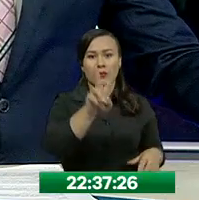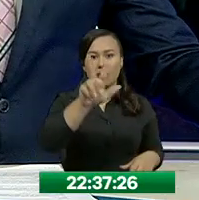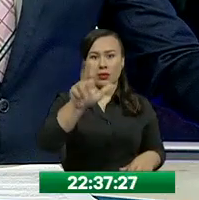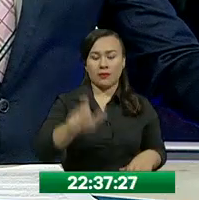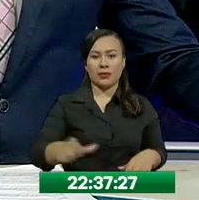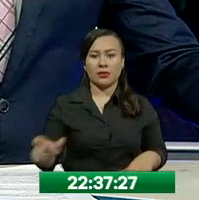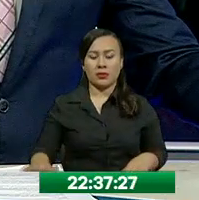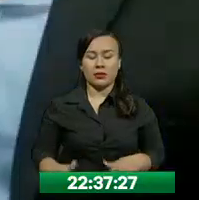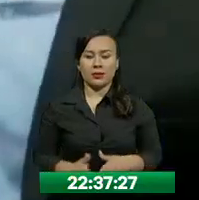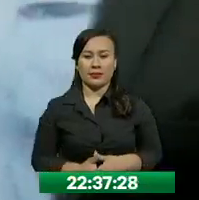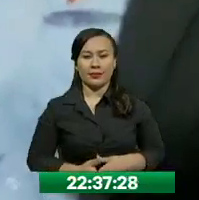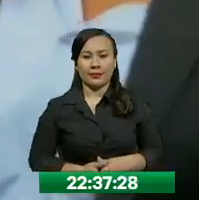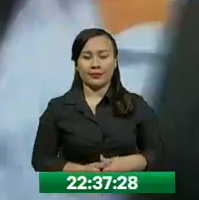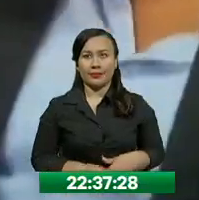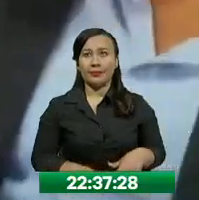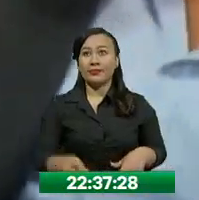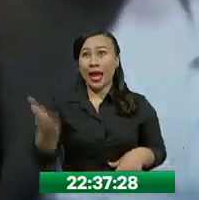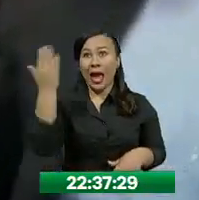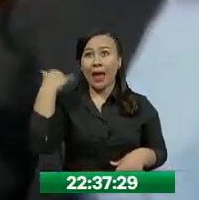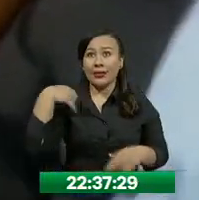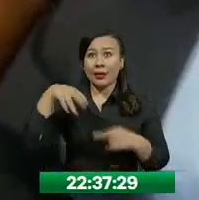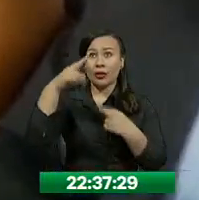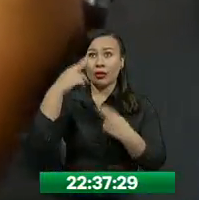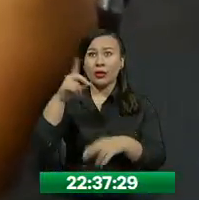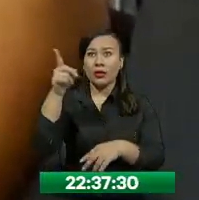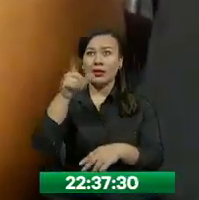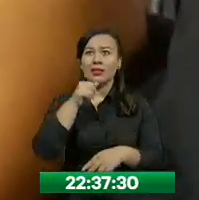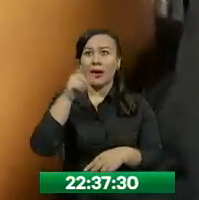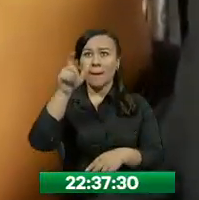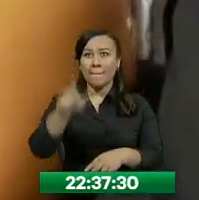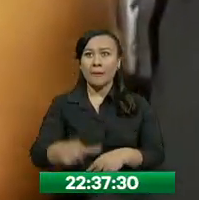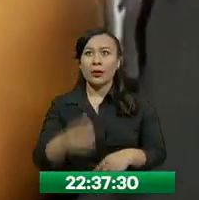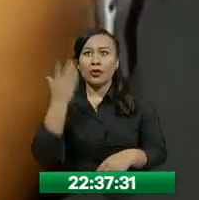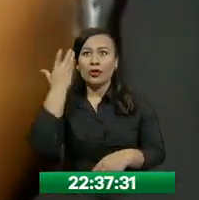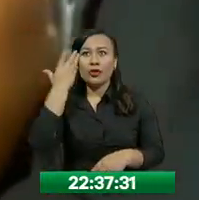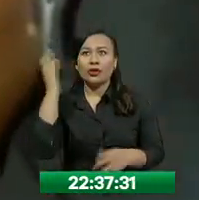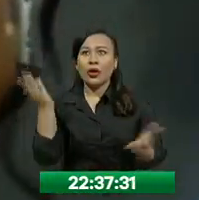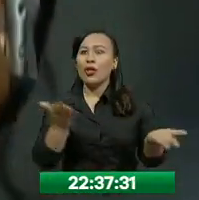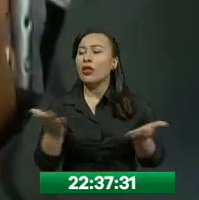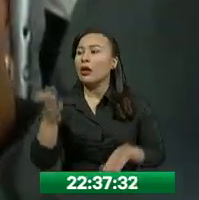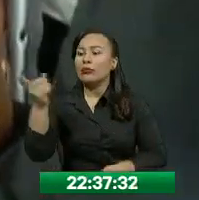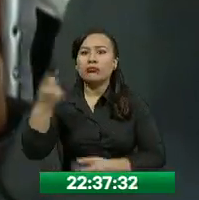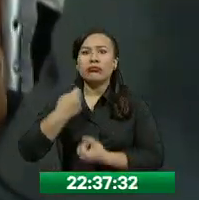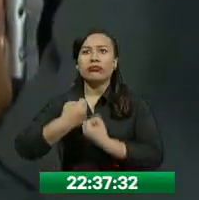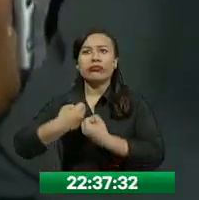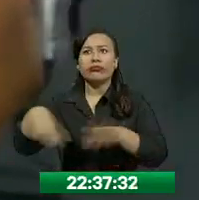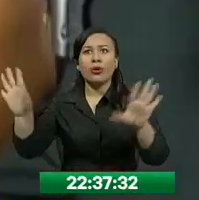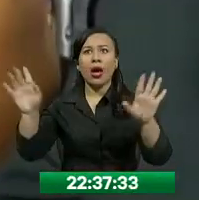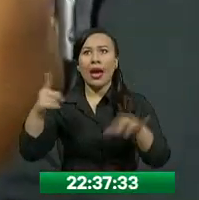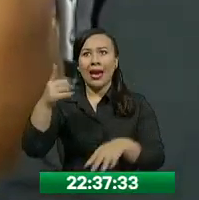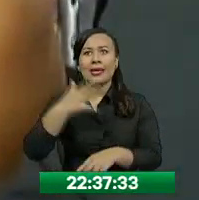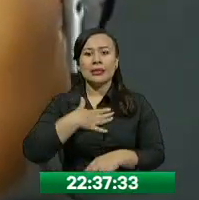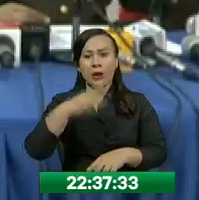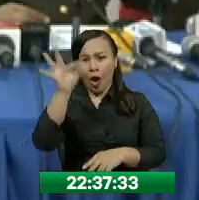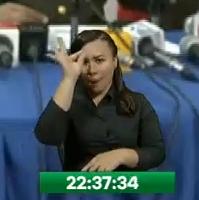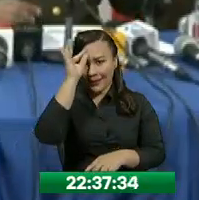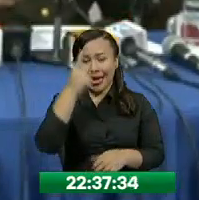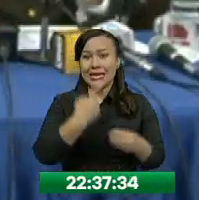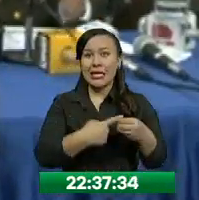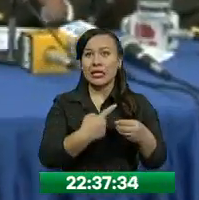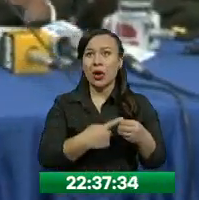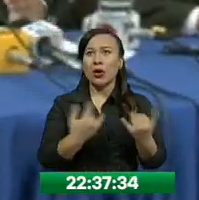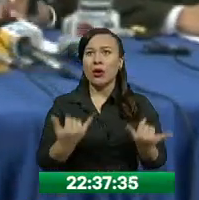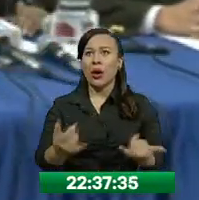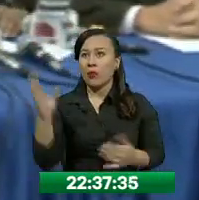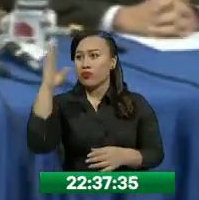personas. Hasta hace pocas horas su paradero era un misterio, desapareció de una casa de salud de Quito. Era buscada